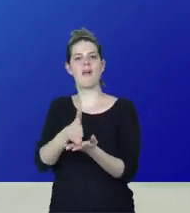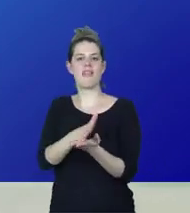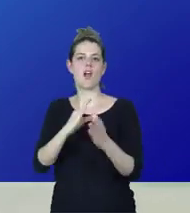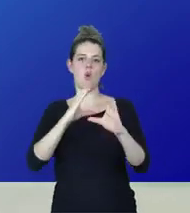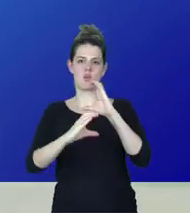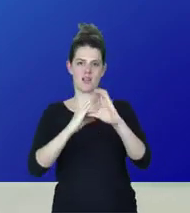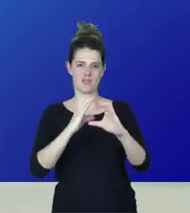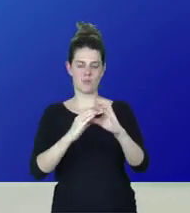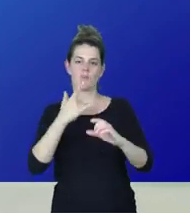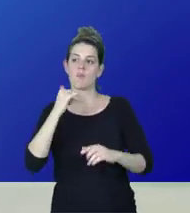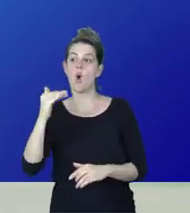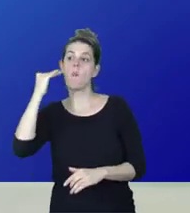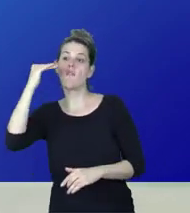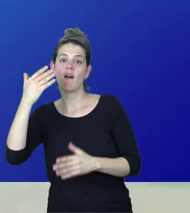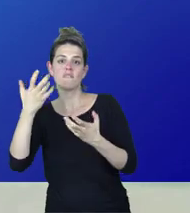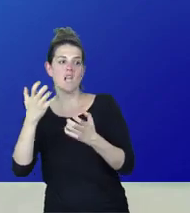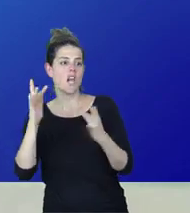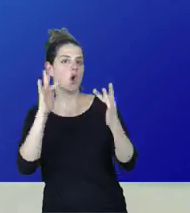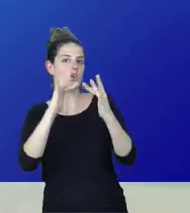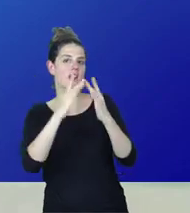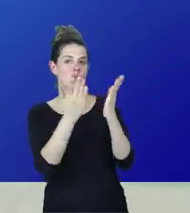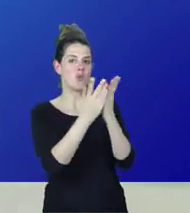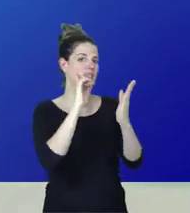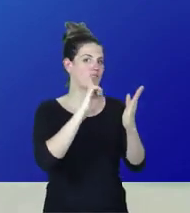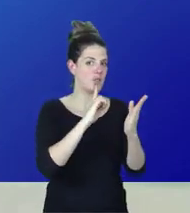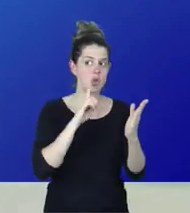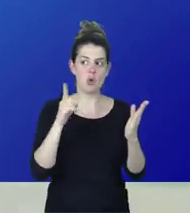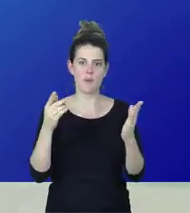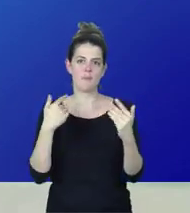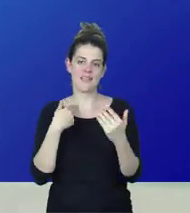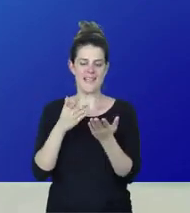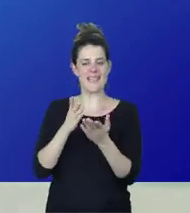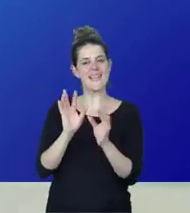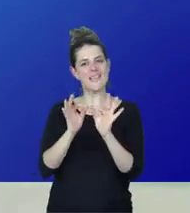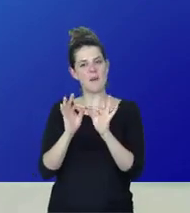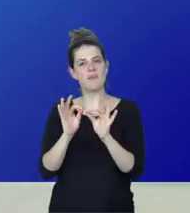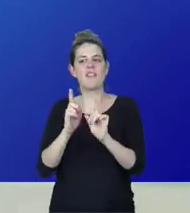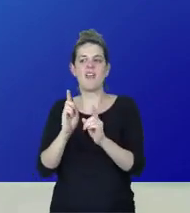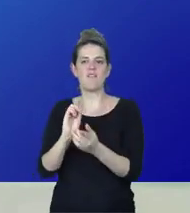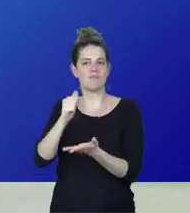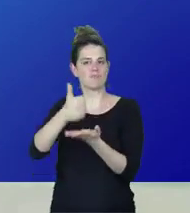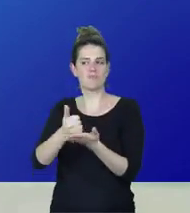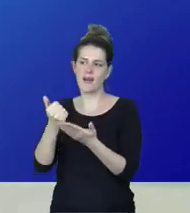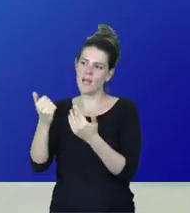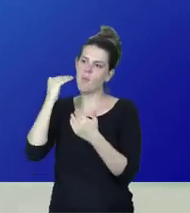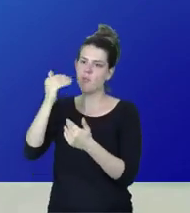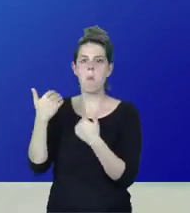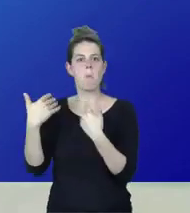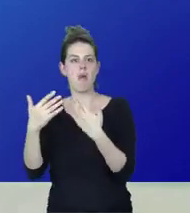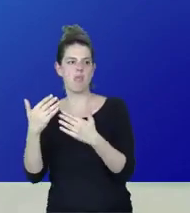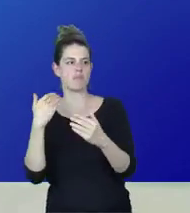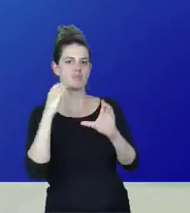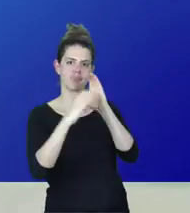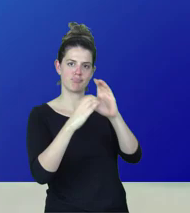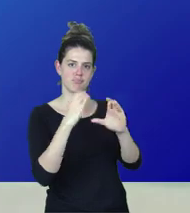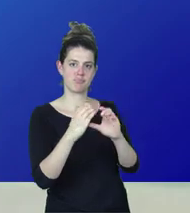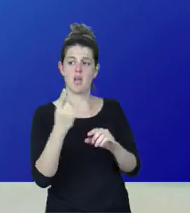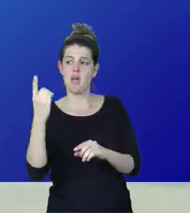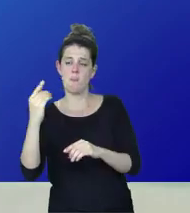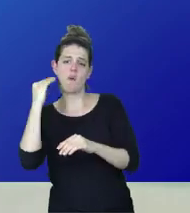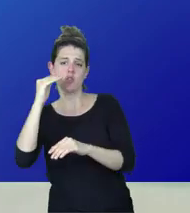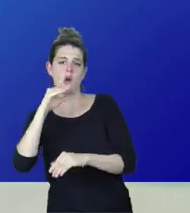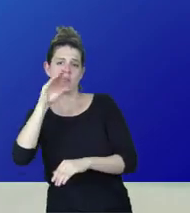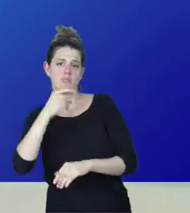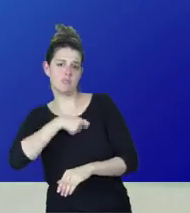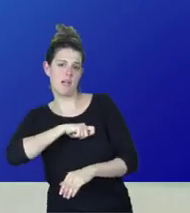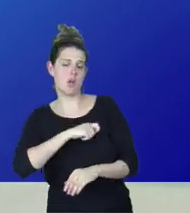que el profesor que quiere contactarse con su estudiante pueda hacerlo y se pueda comunicar libremente, cada uno usando su lengua. Que